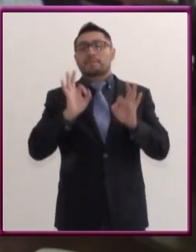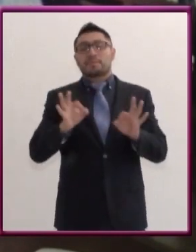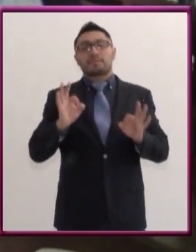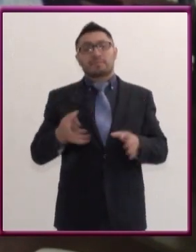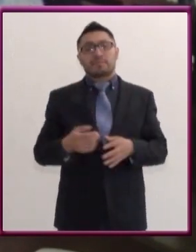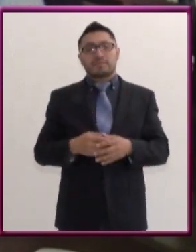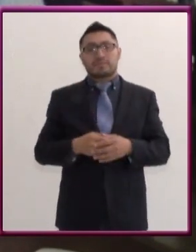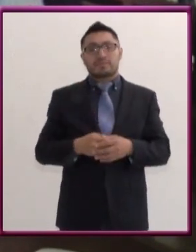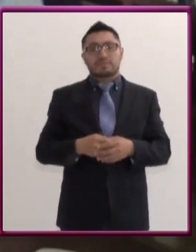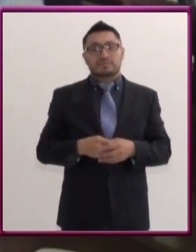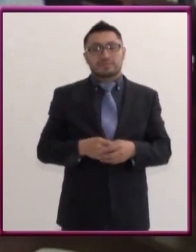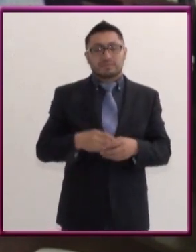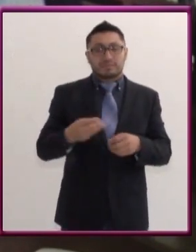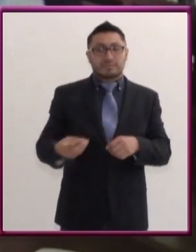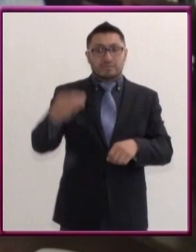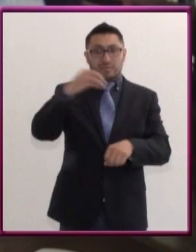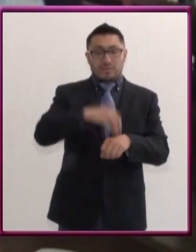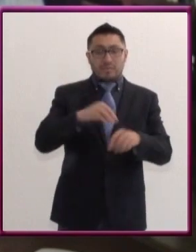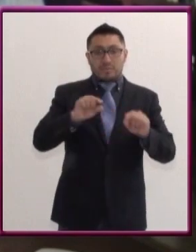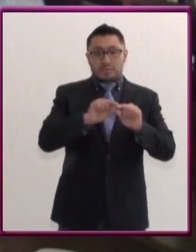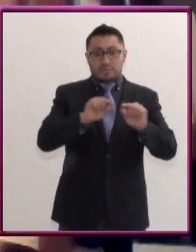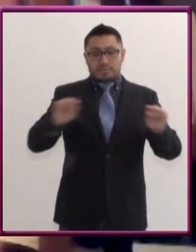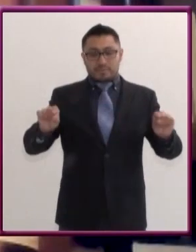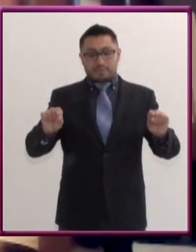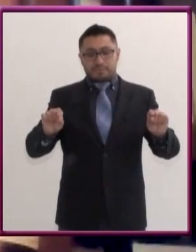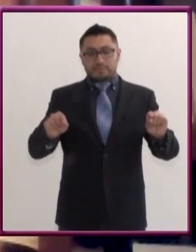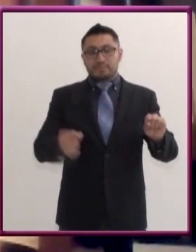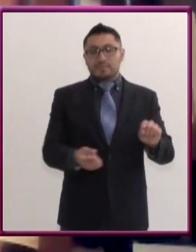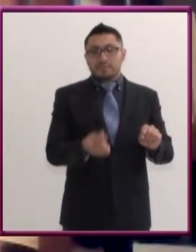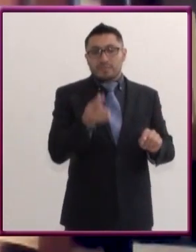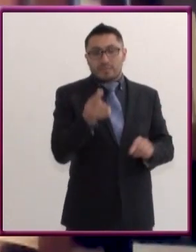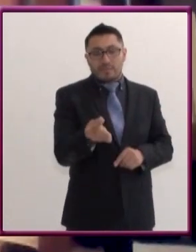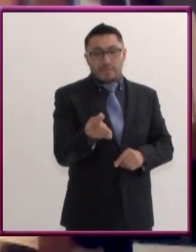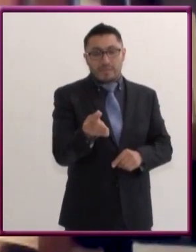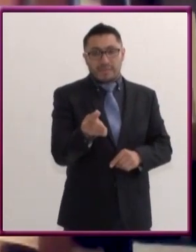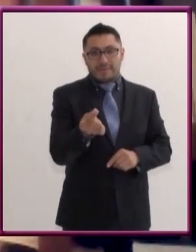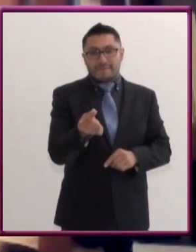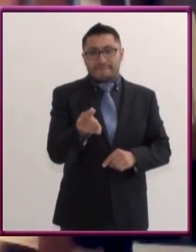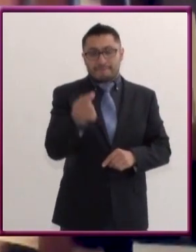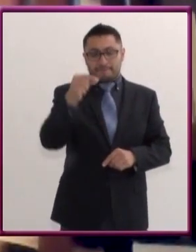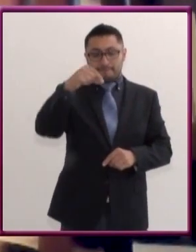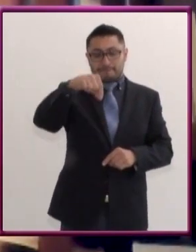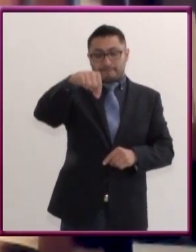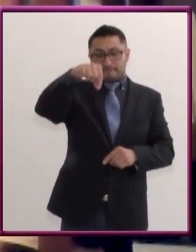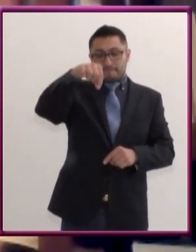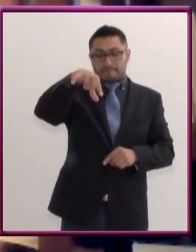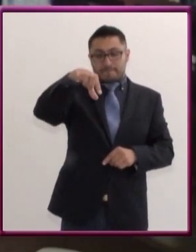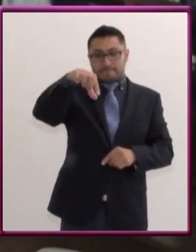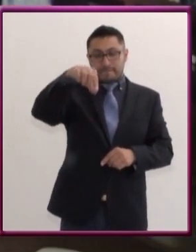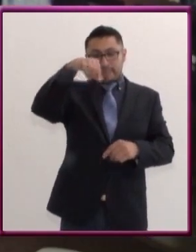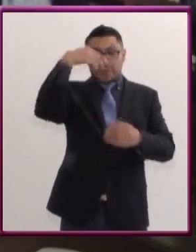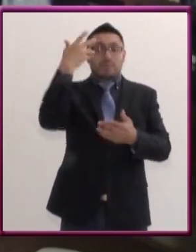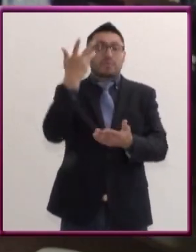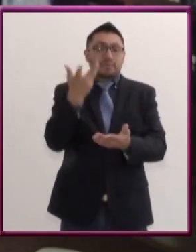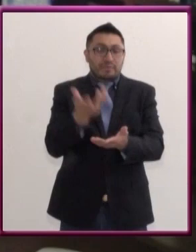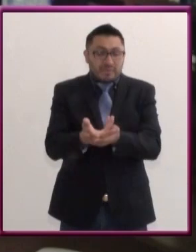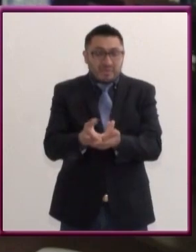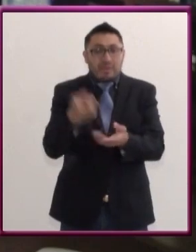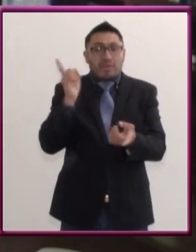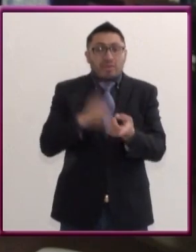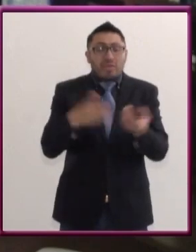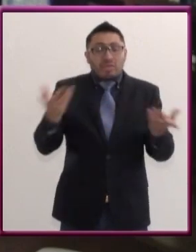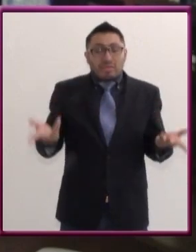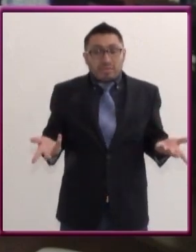muy puntiagudito, y lo pone vertical, lo sostiene de manera vertical y lo suelta. Va a caer.